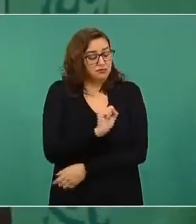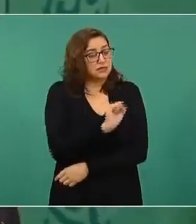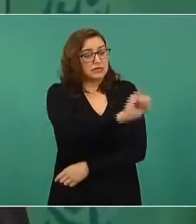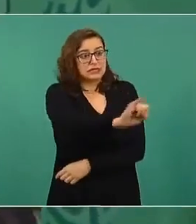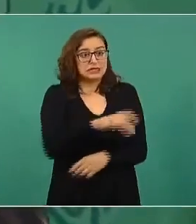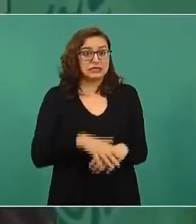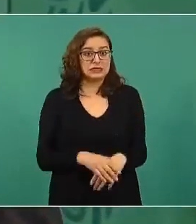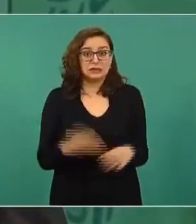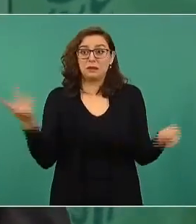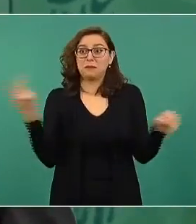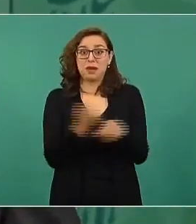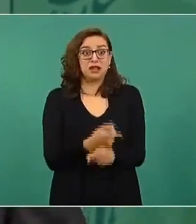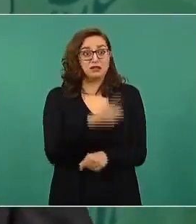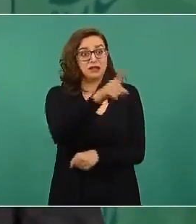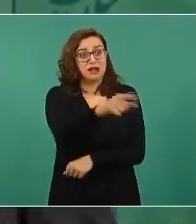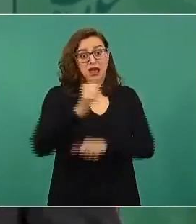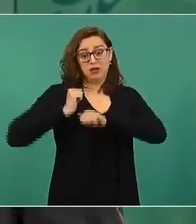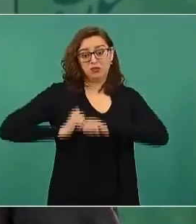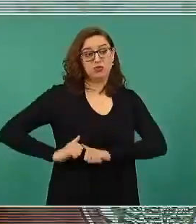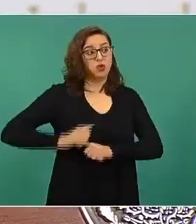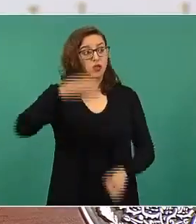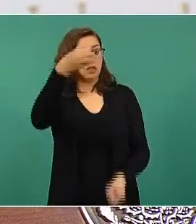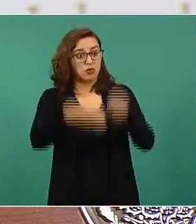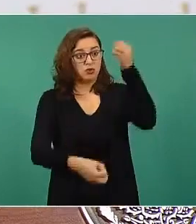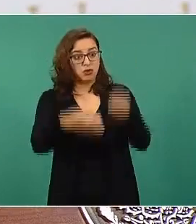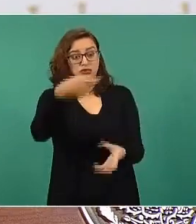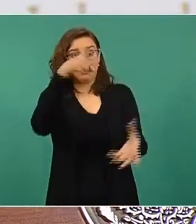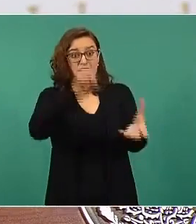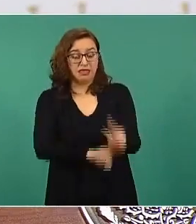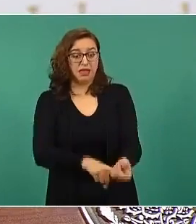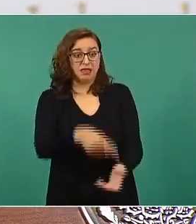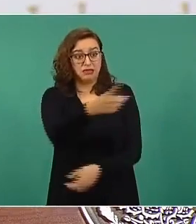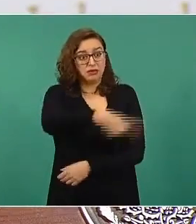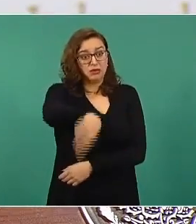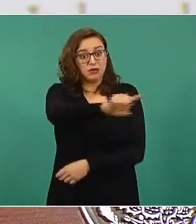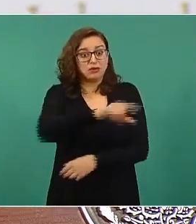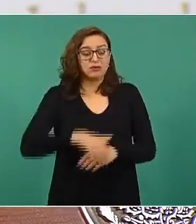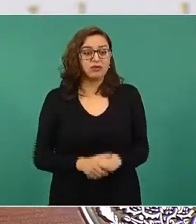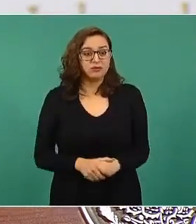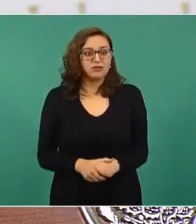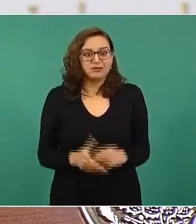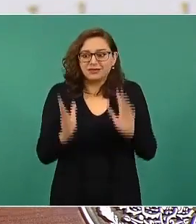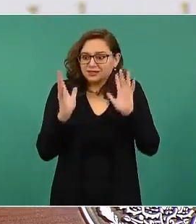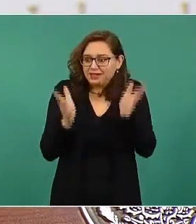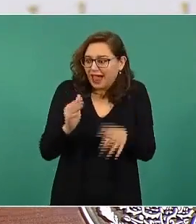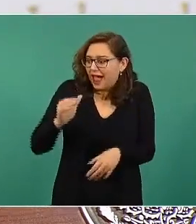los jueces, bueno, te acabo de decir